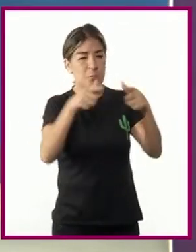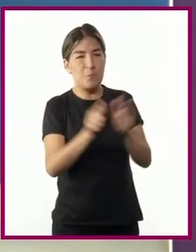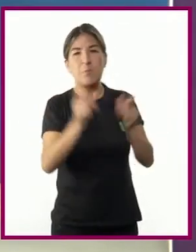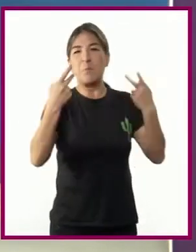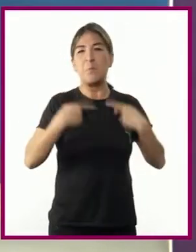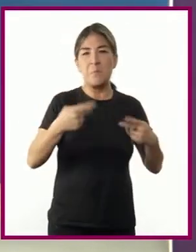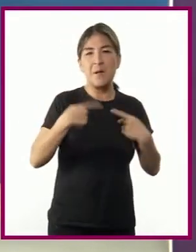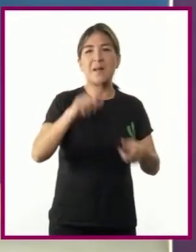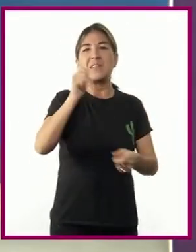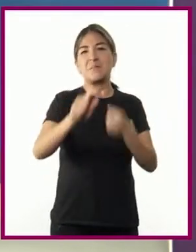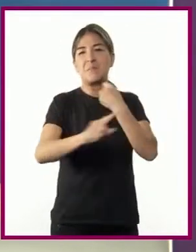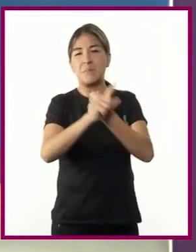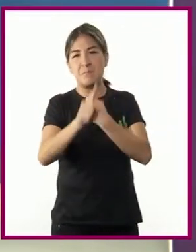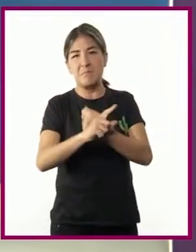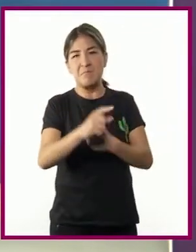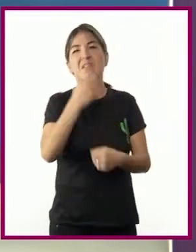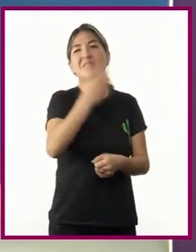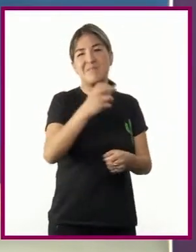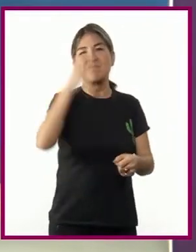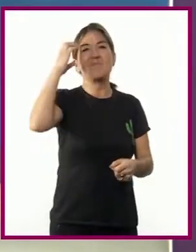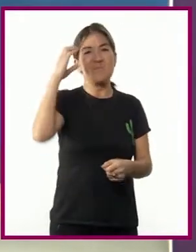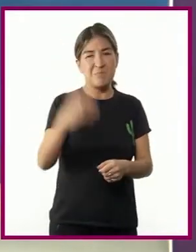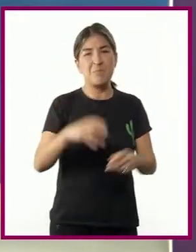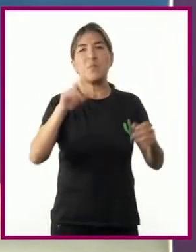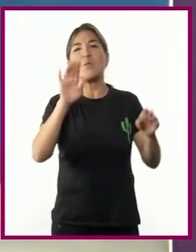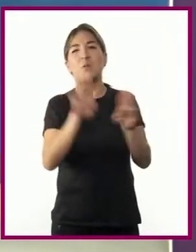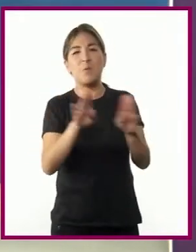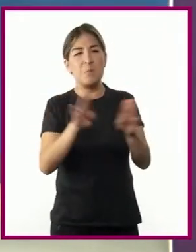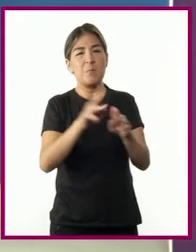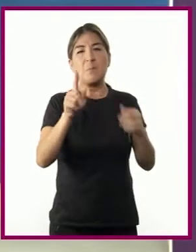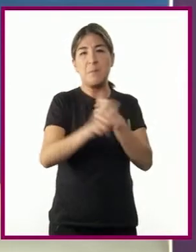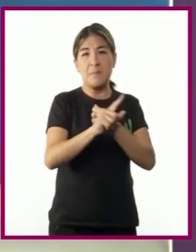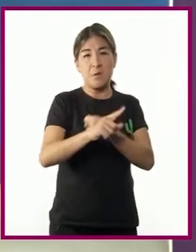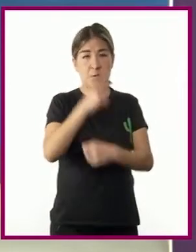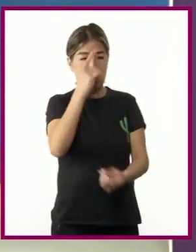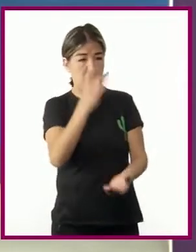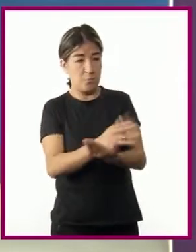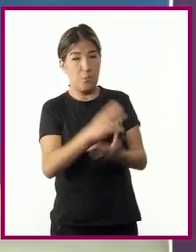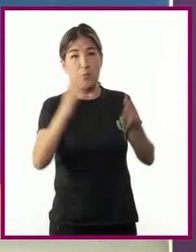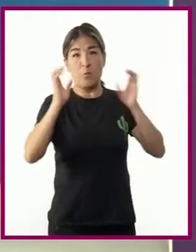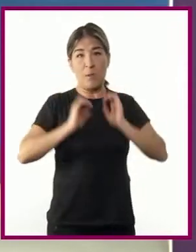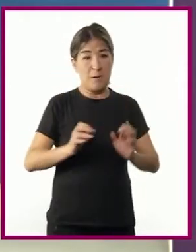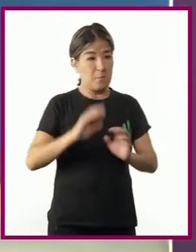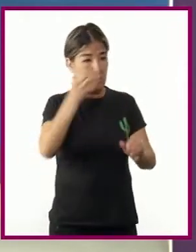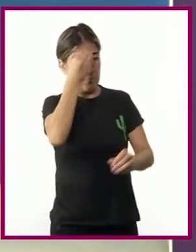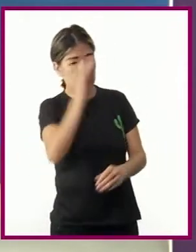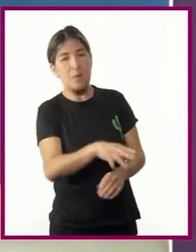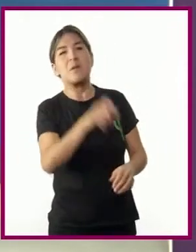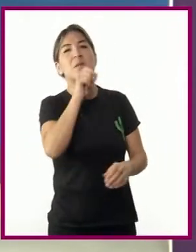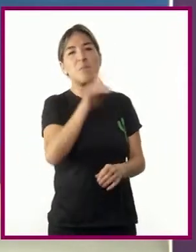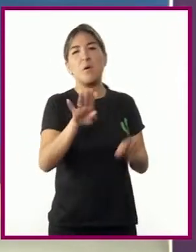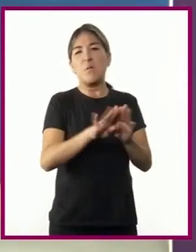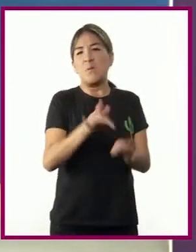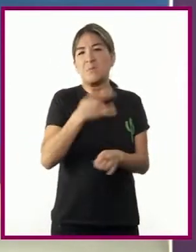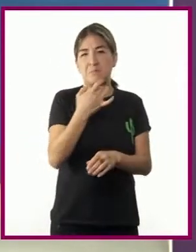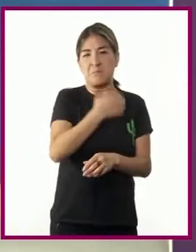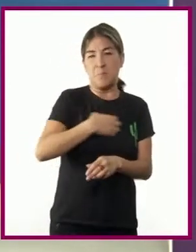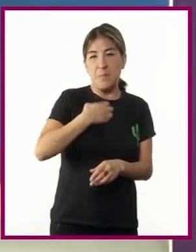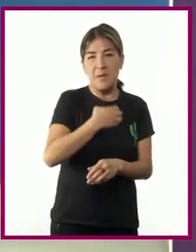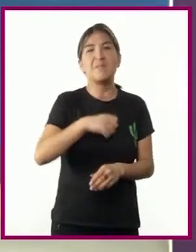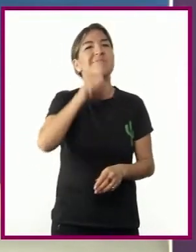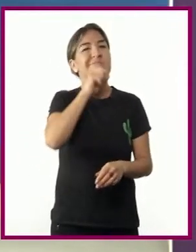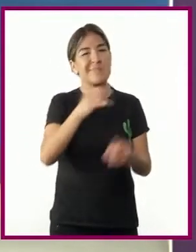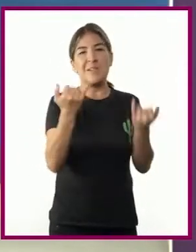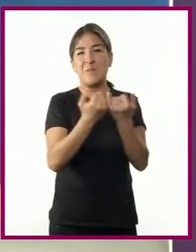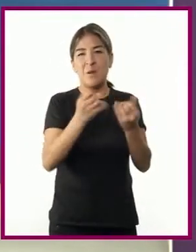diferencias por medio de la violencia, que no solo ha sido física, emocional o que ha atentado contra muchas vidas